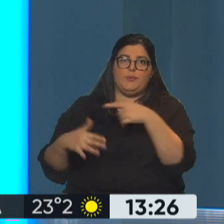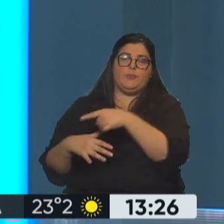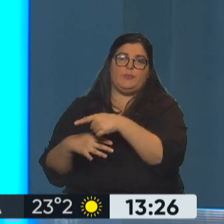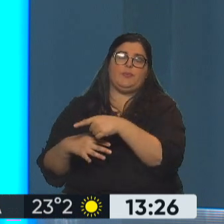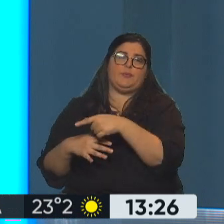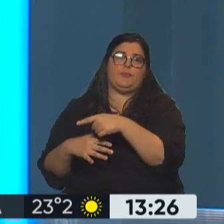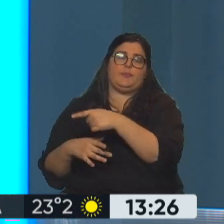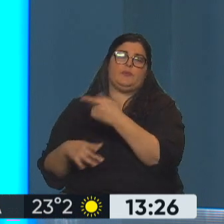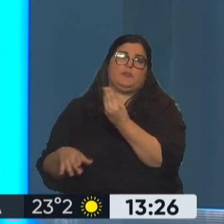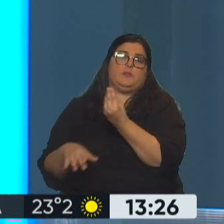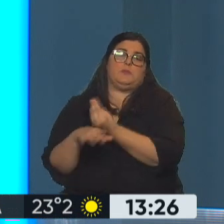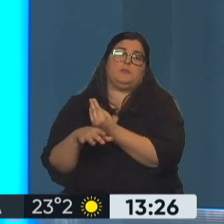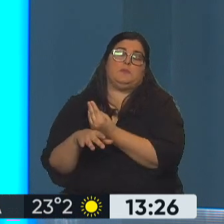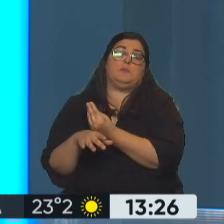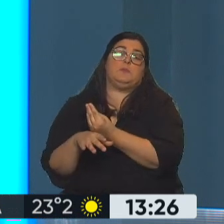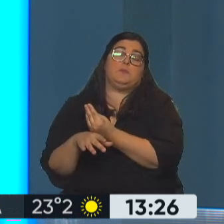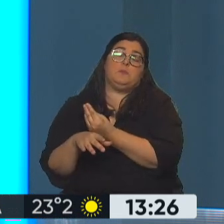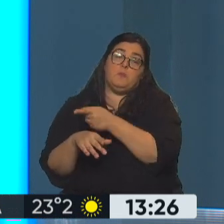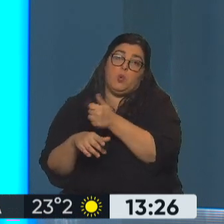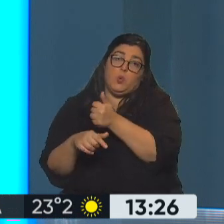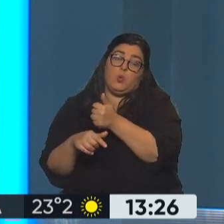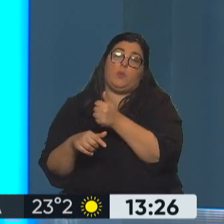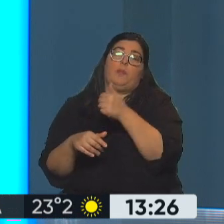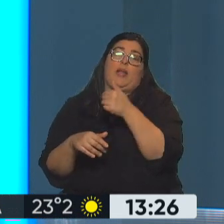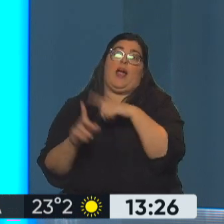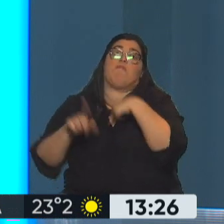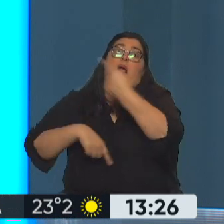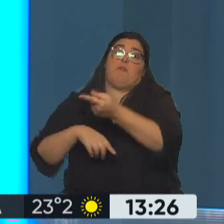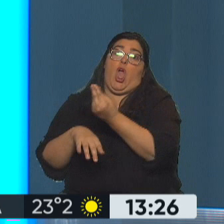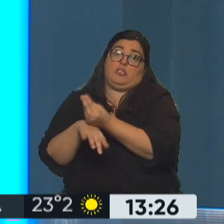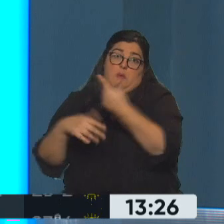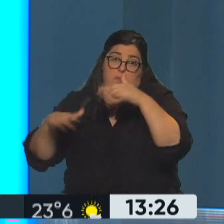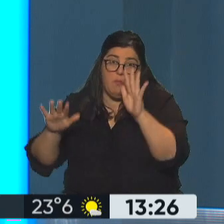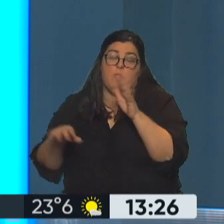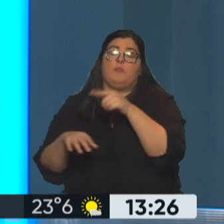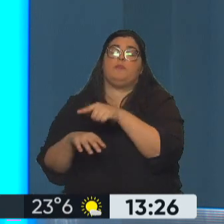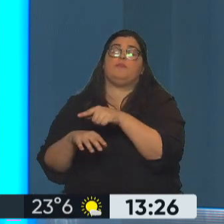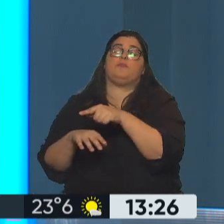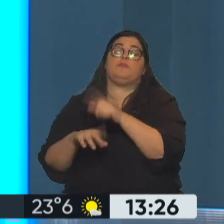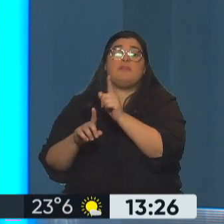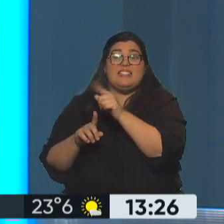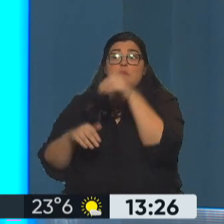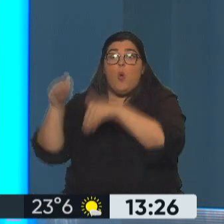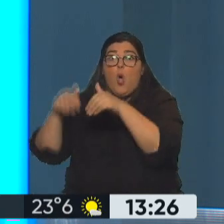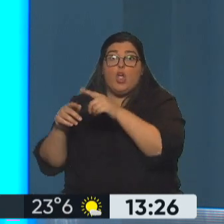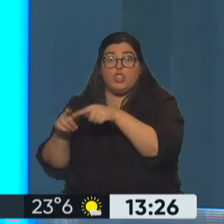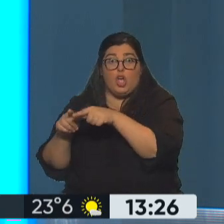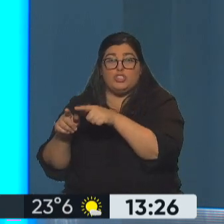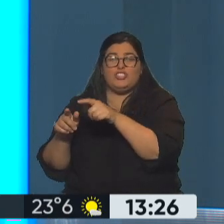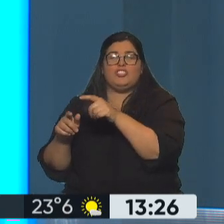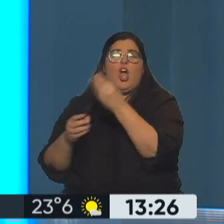una próxima en muy buen puesto. Y esos votos hacia esas